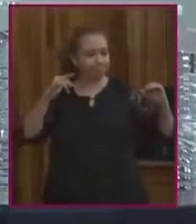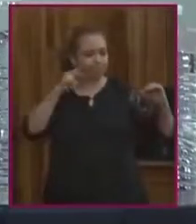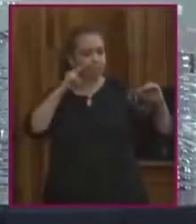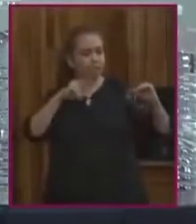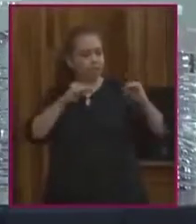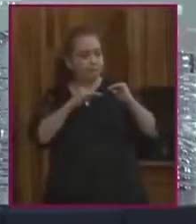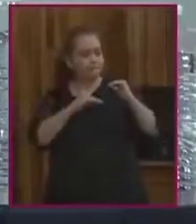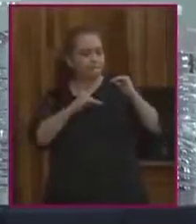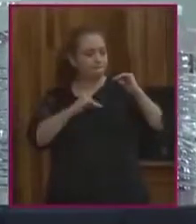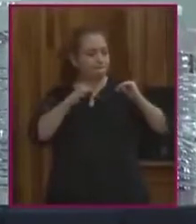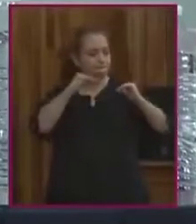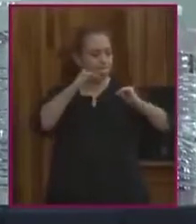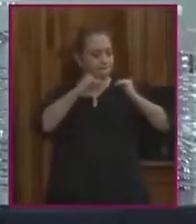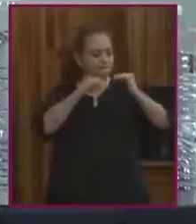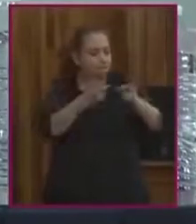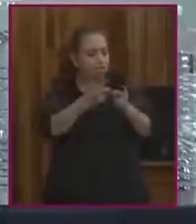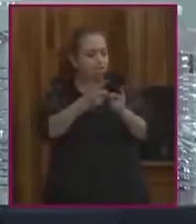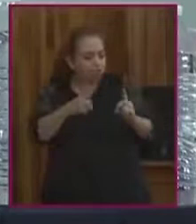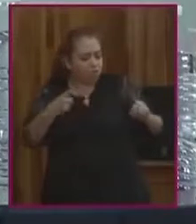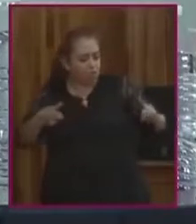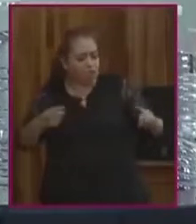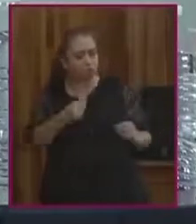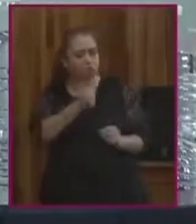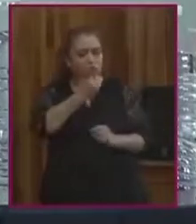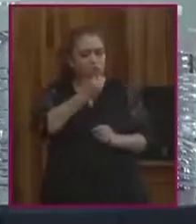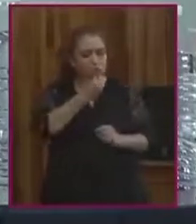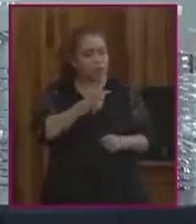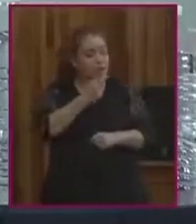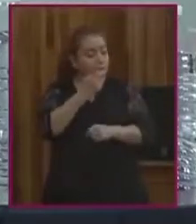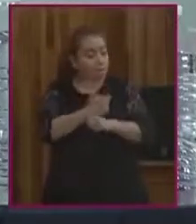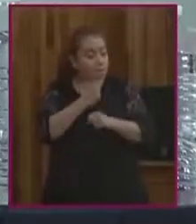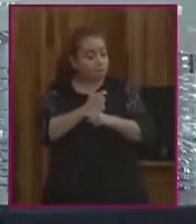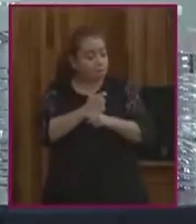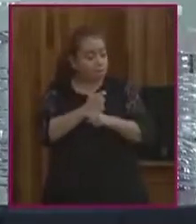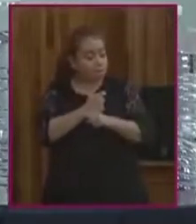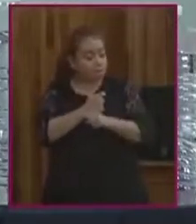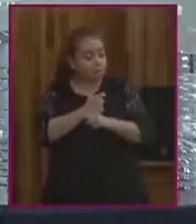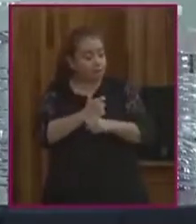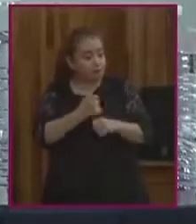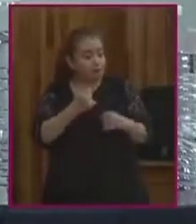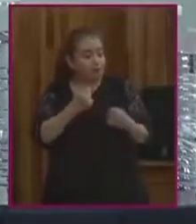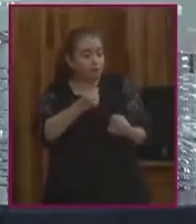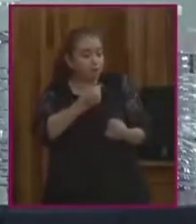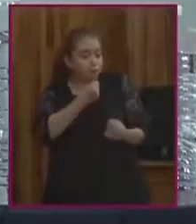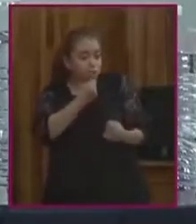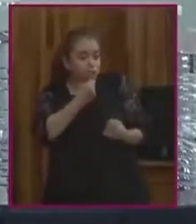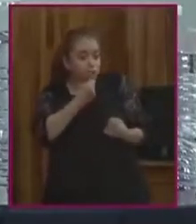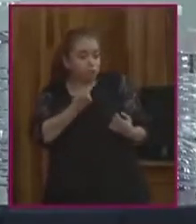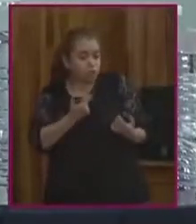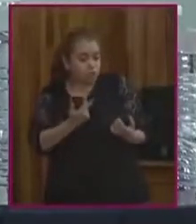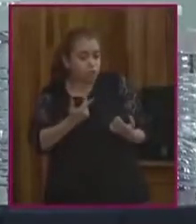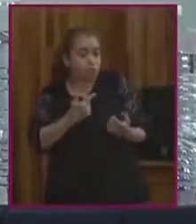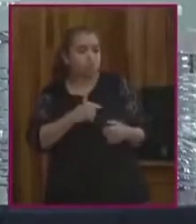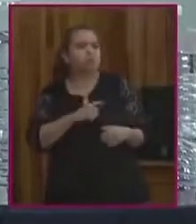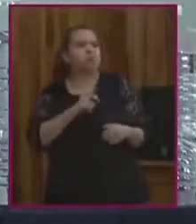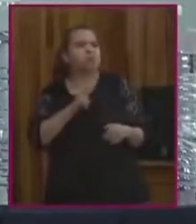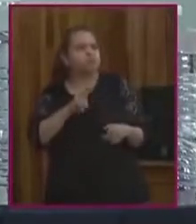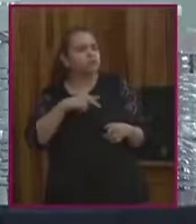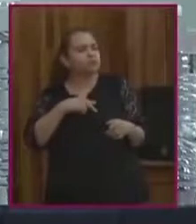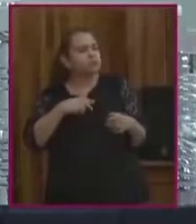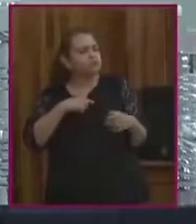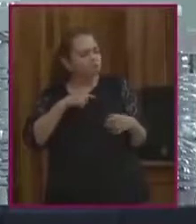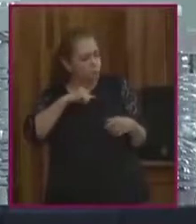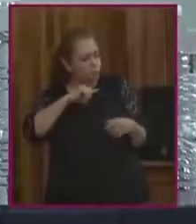crecimiento y desarrollo de los niños en la primera infancia. Y sin embargo, para que sean capaces de ofrecer el cuidado